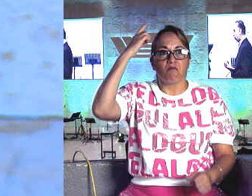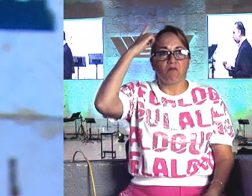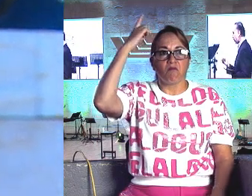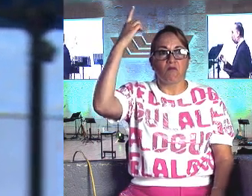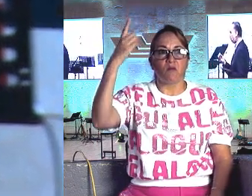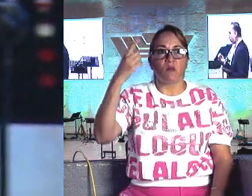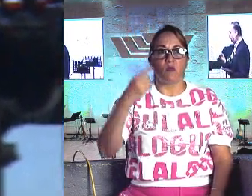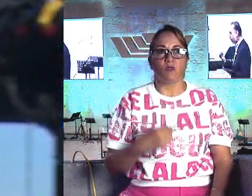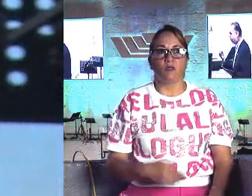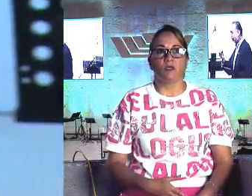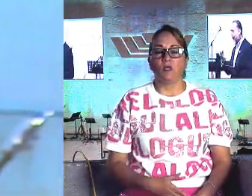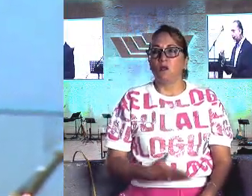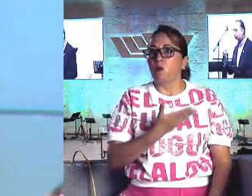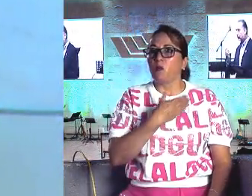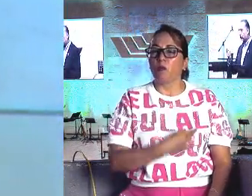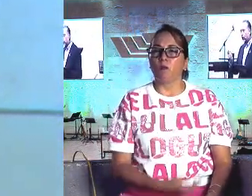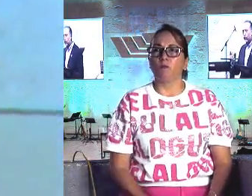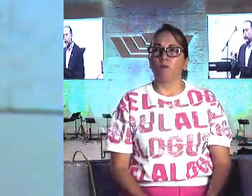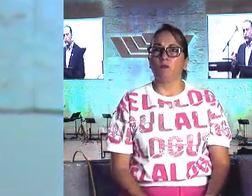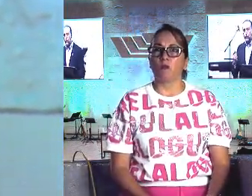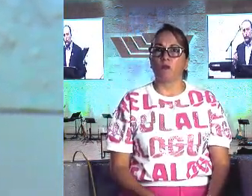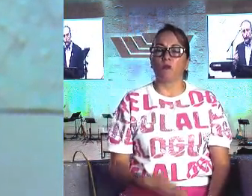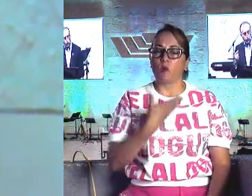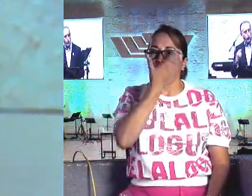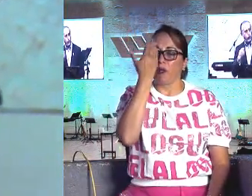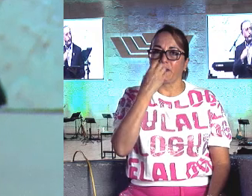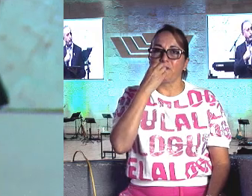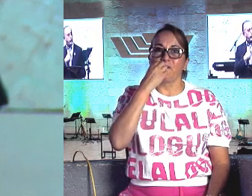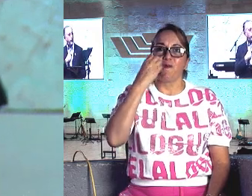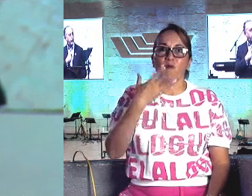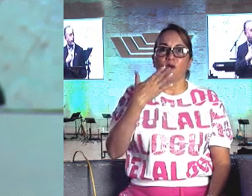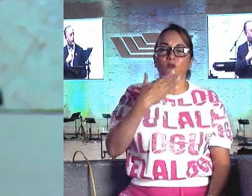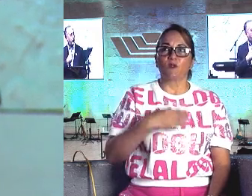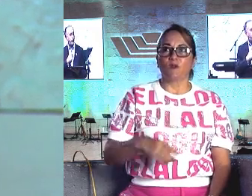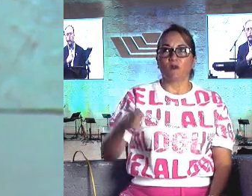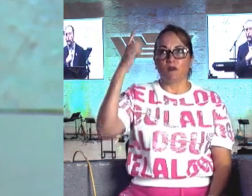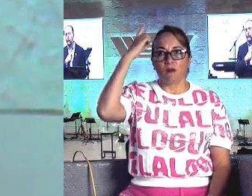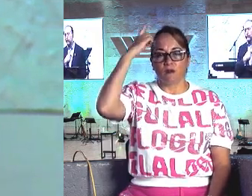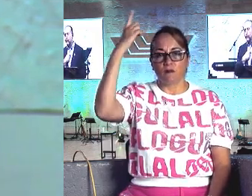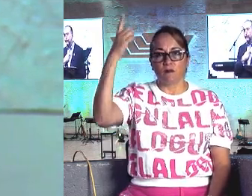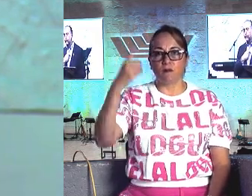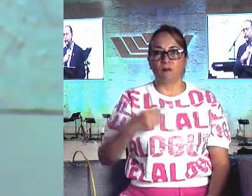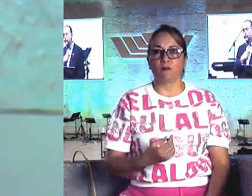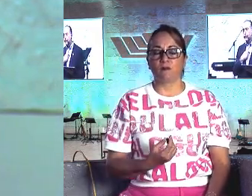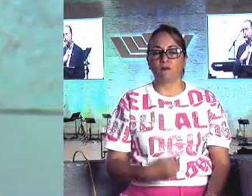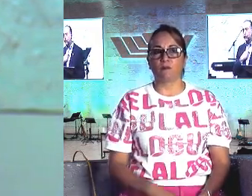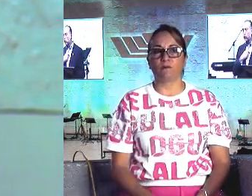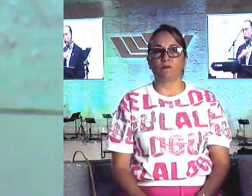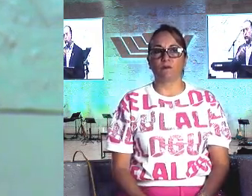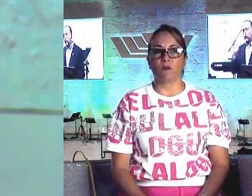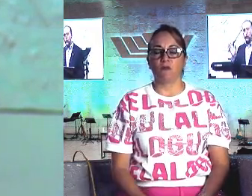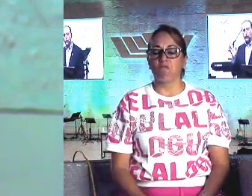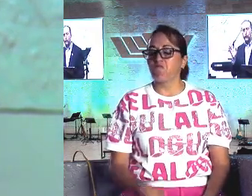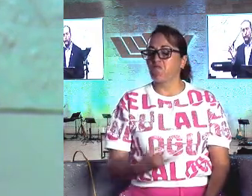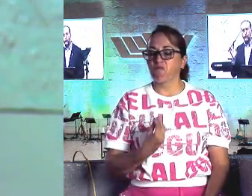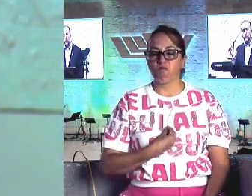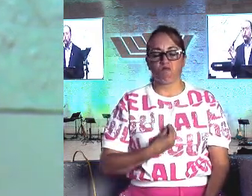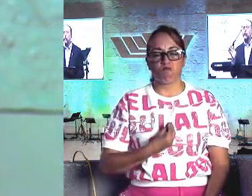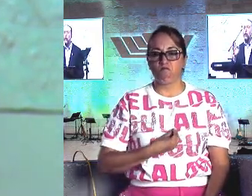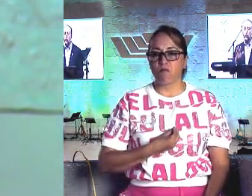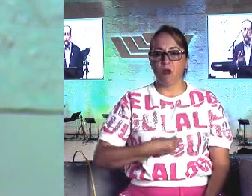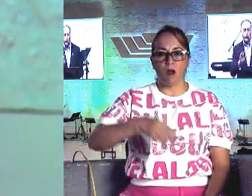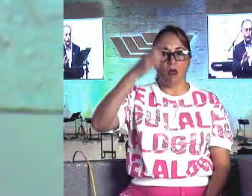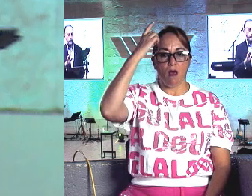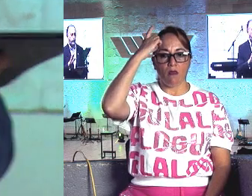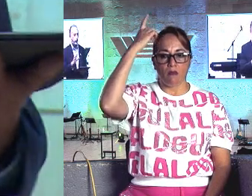Lo hermoso de David es, Señor, tu juicio contra mí es justo. No culpo a Dios, no se quejó